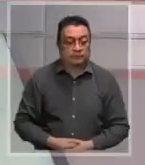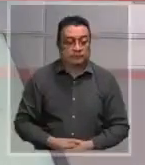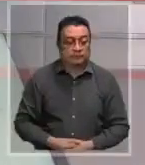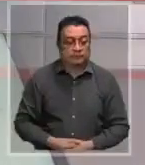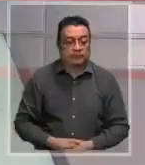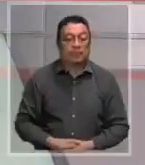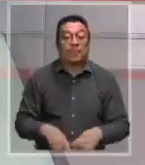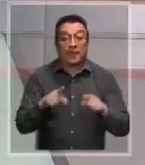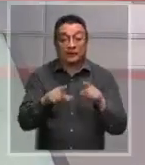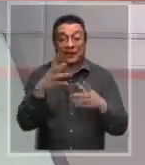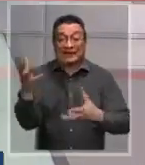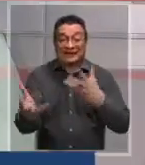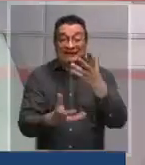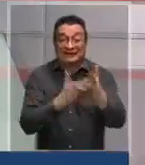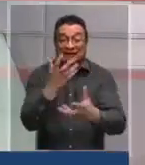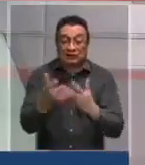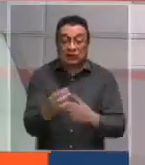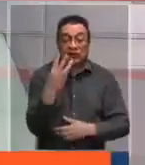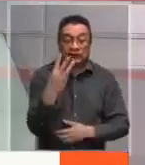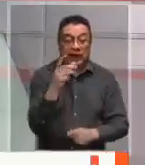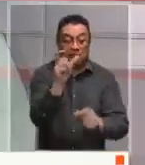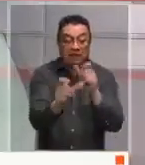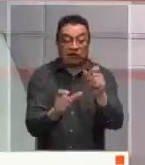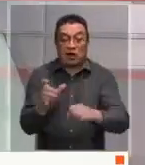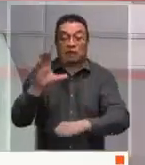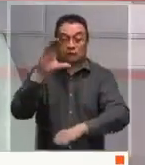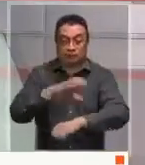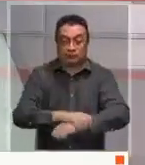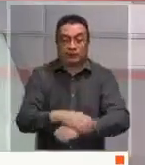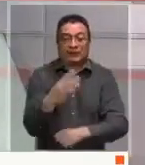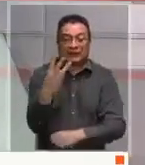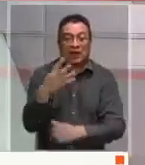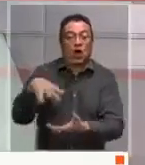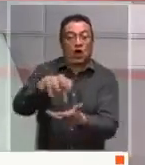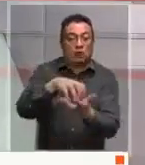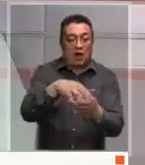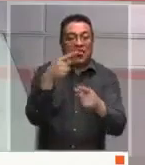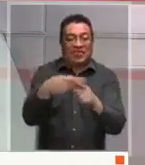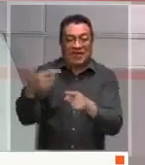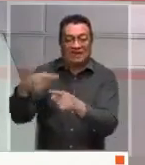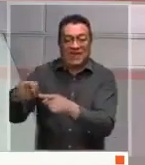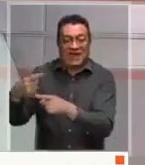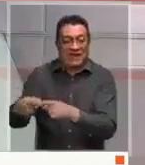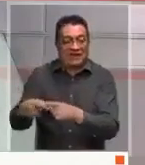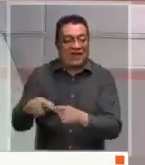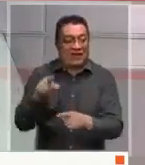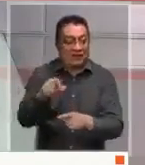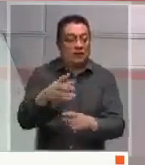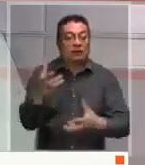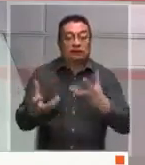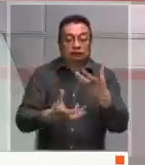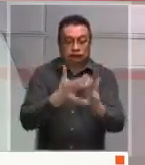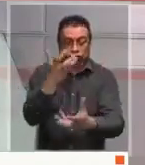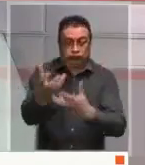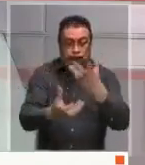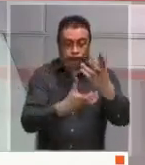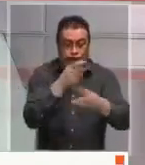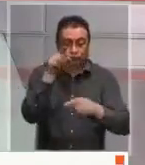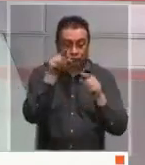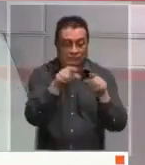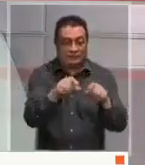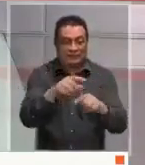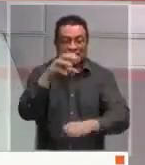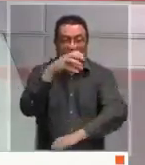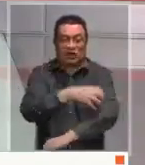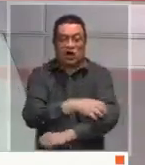Y a propósito de incendios, tres personas fueron detenidas en tres comunas distintas por provocar estos incendios forestales en la región